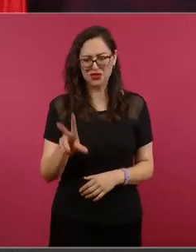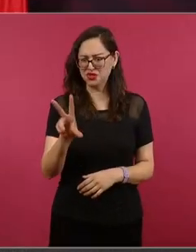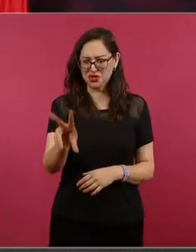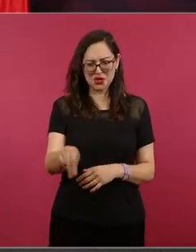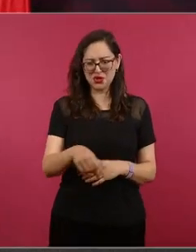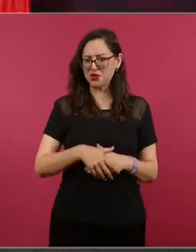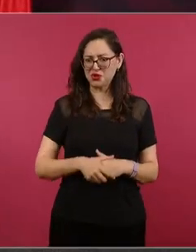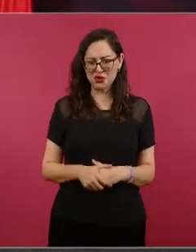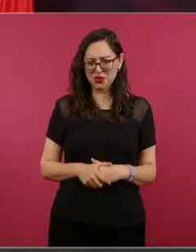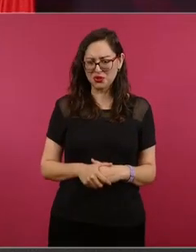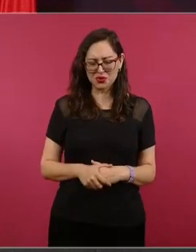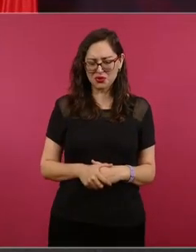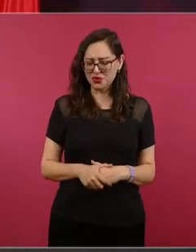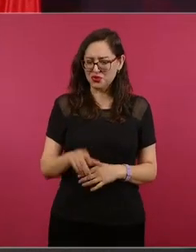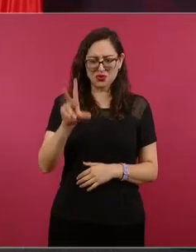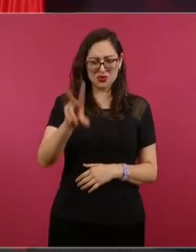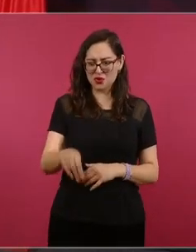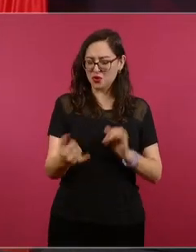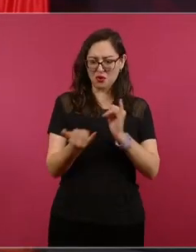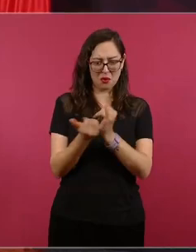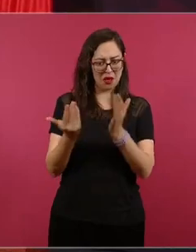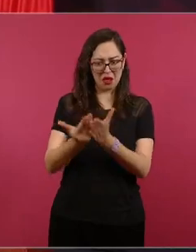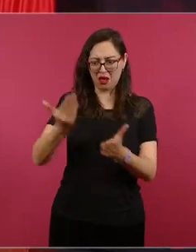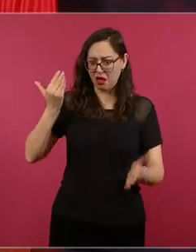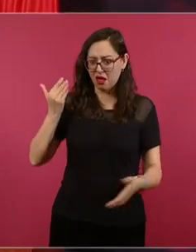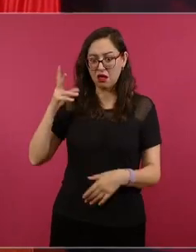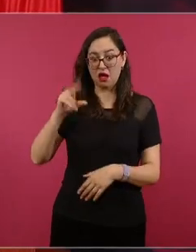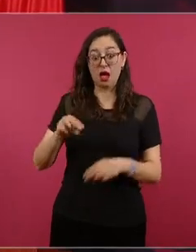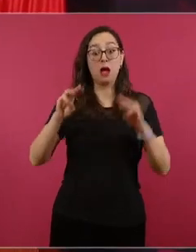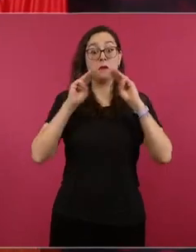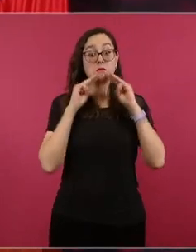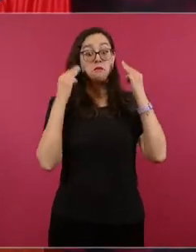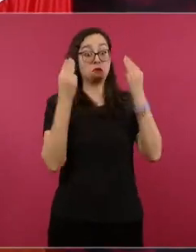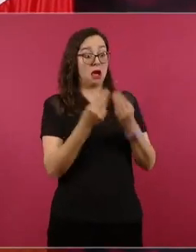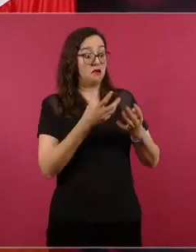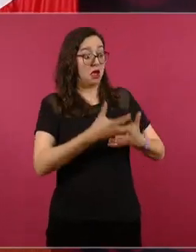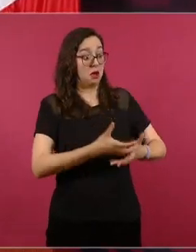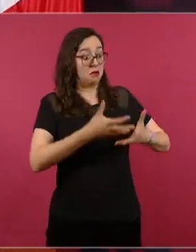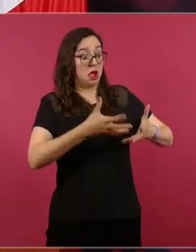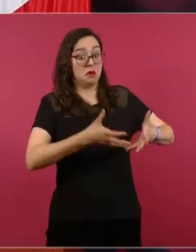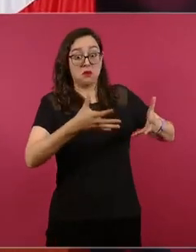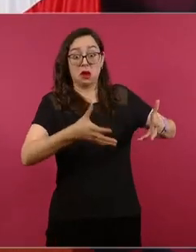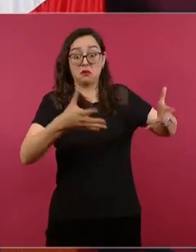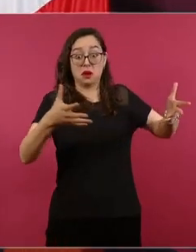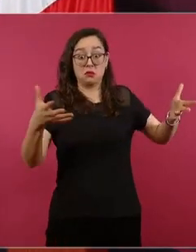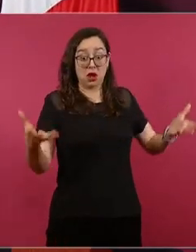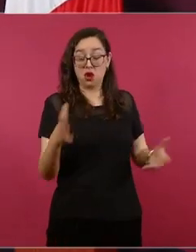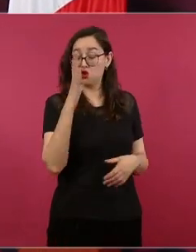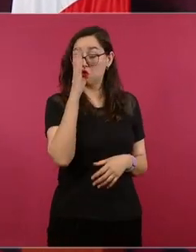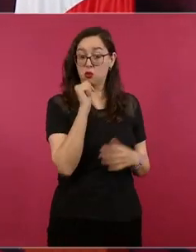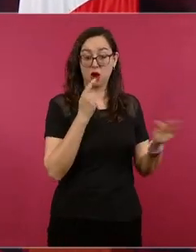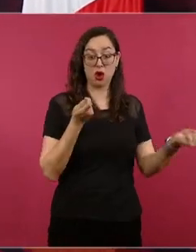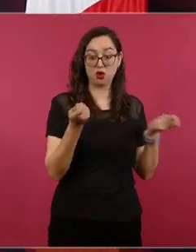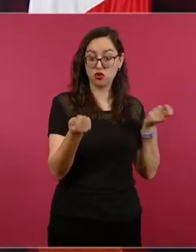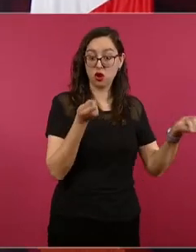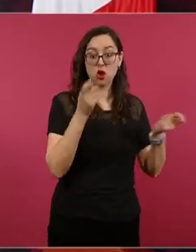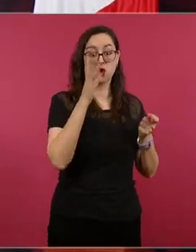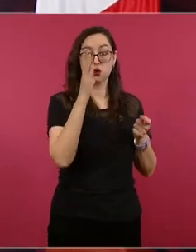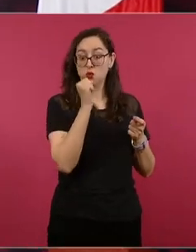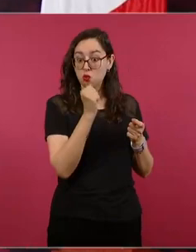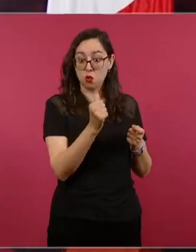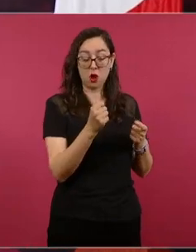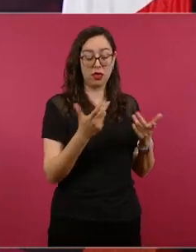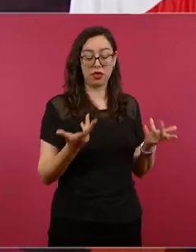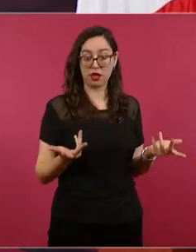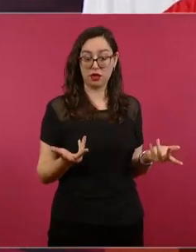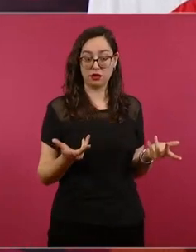antes. Esta expansión que ustedes están notando, sí, pero ¿les preocupa la contención en el